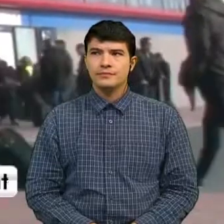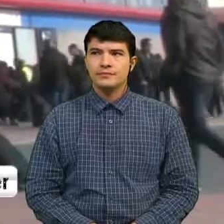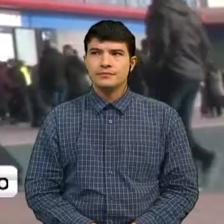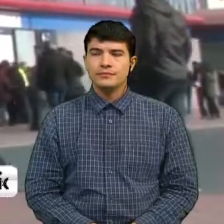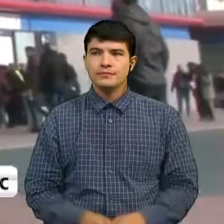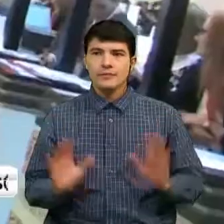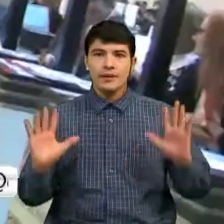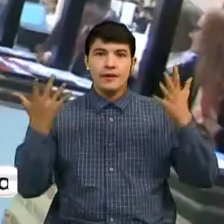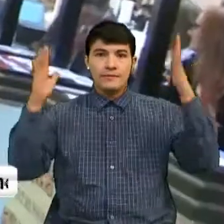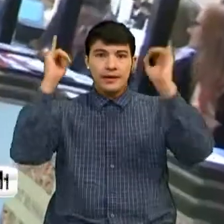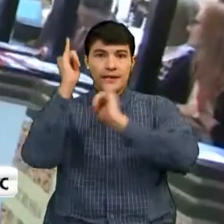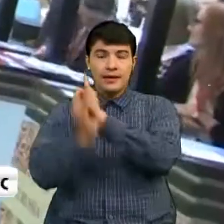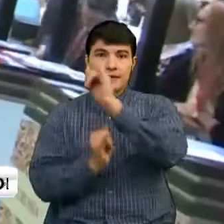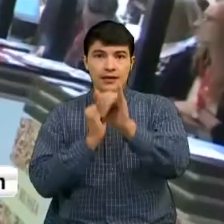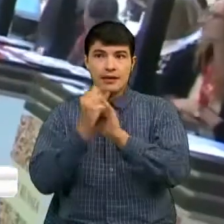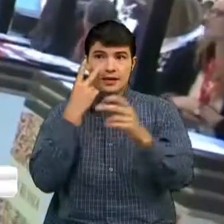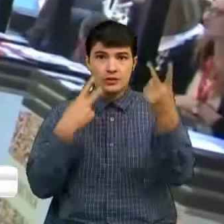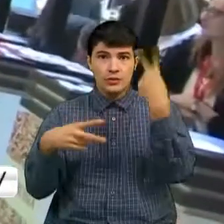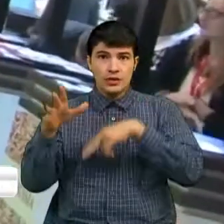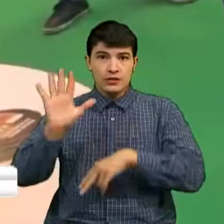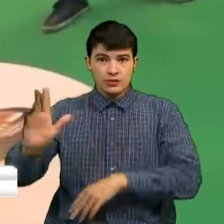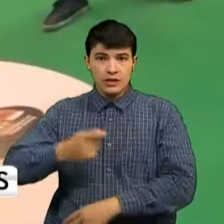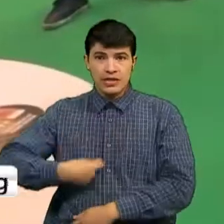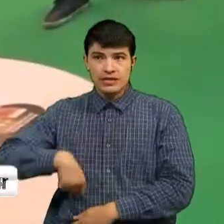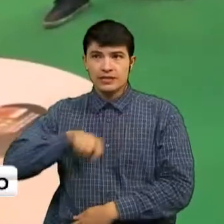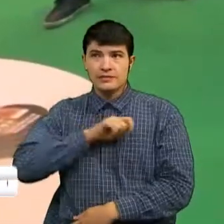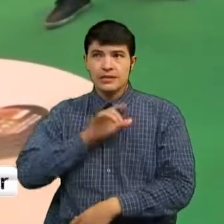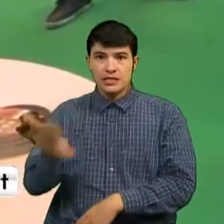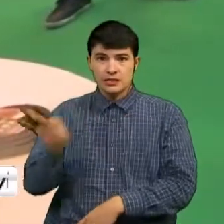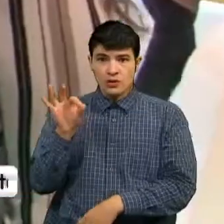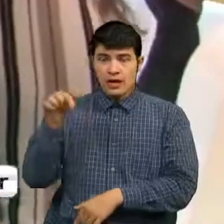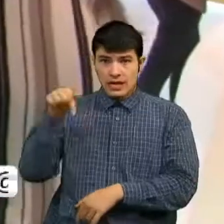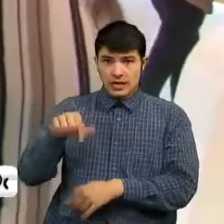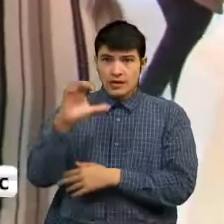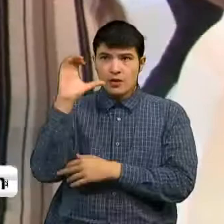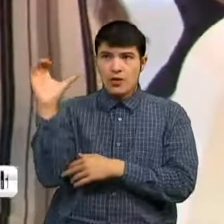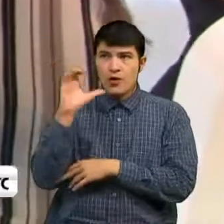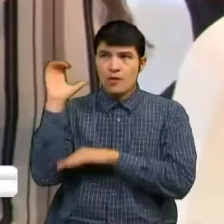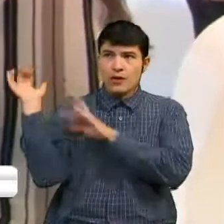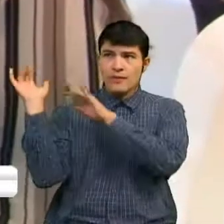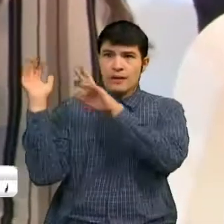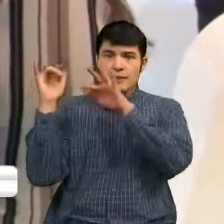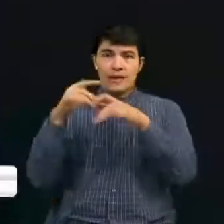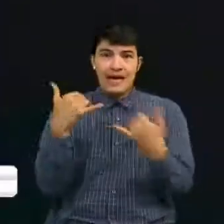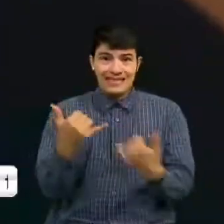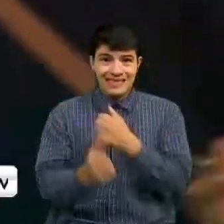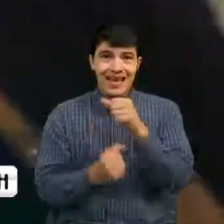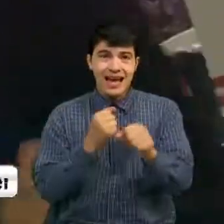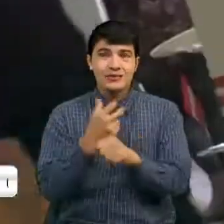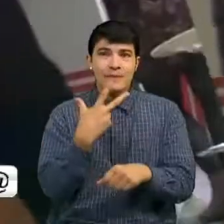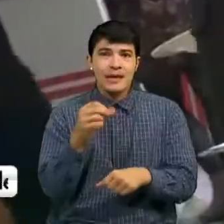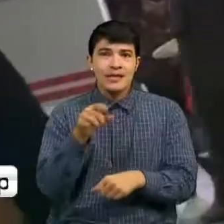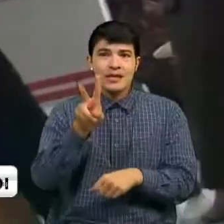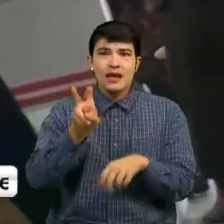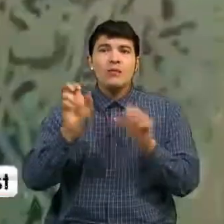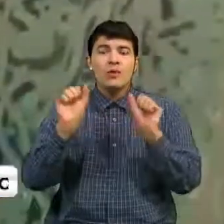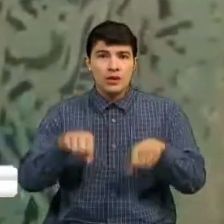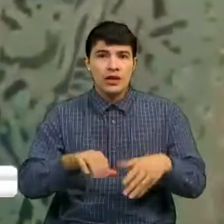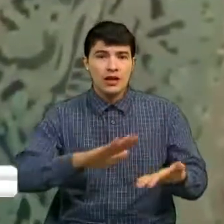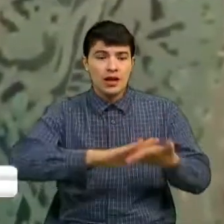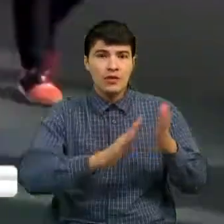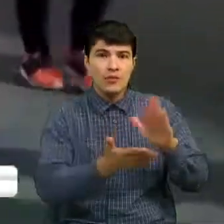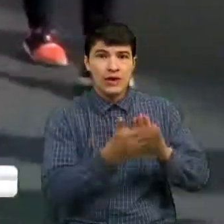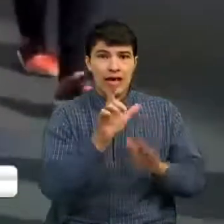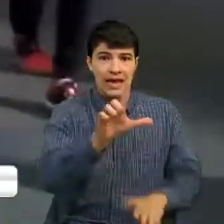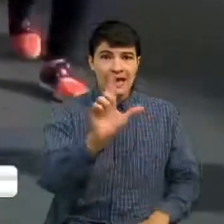La Feria Internacional de Turismo de Madrid, FITUR, eligió a Colombia como destino emergente 2017 para la población